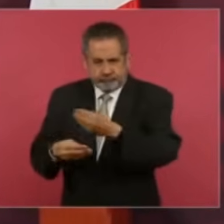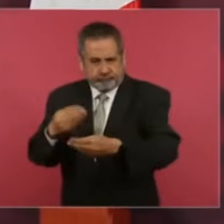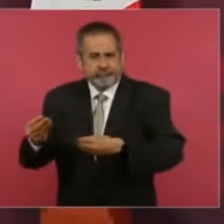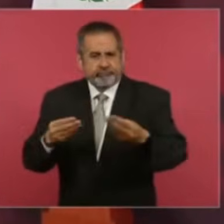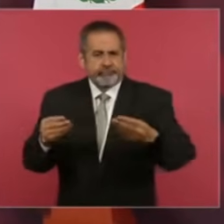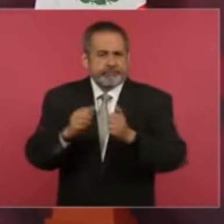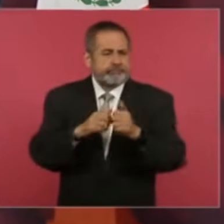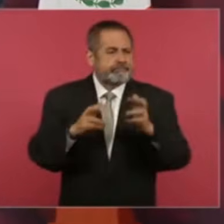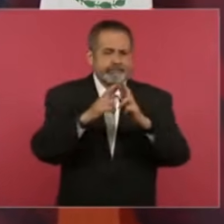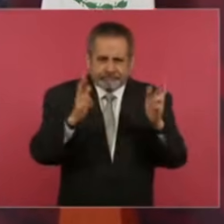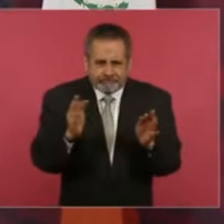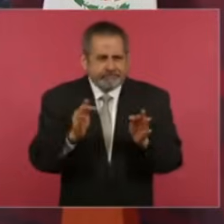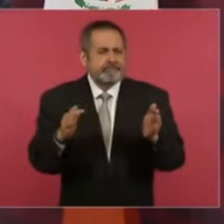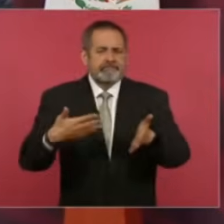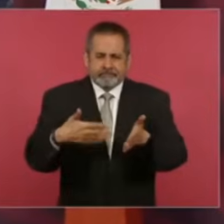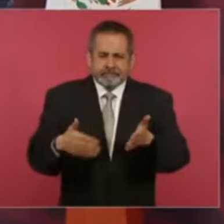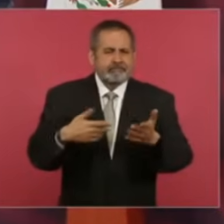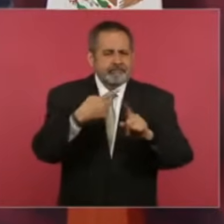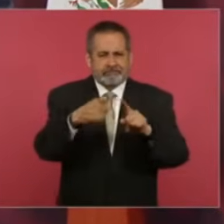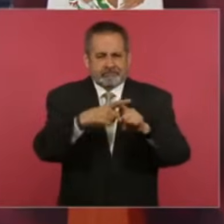enseres domésticos,